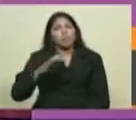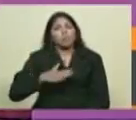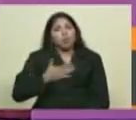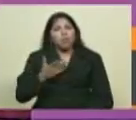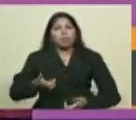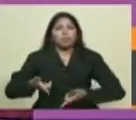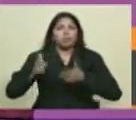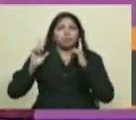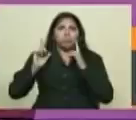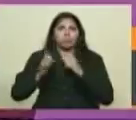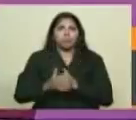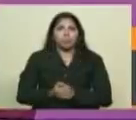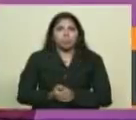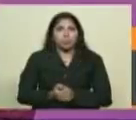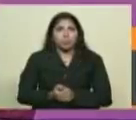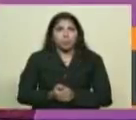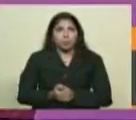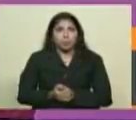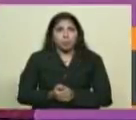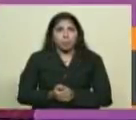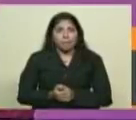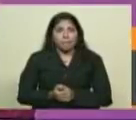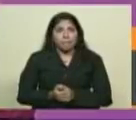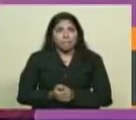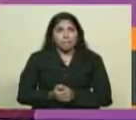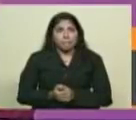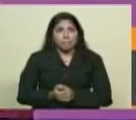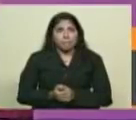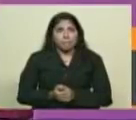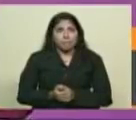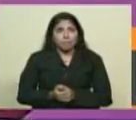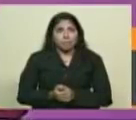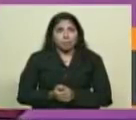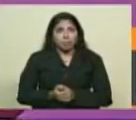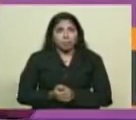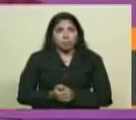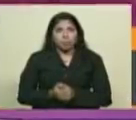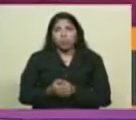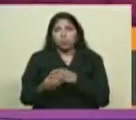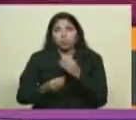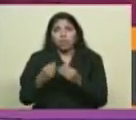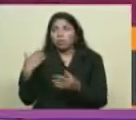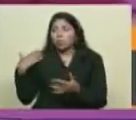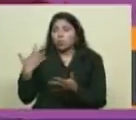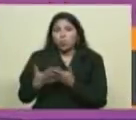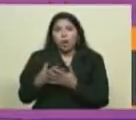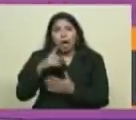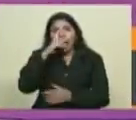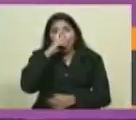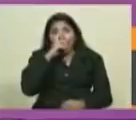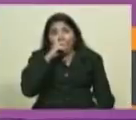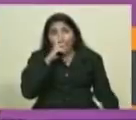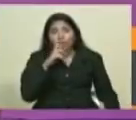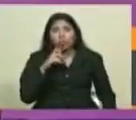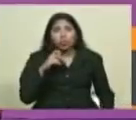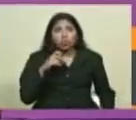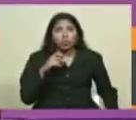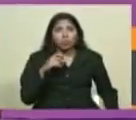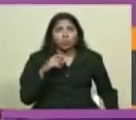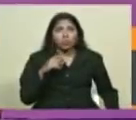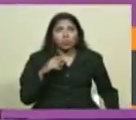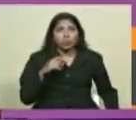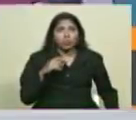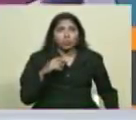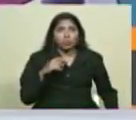igualdad y la vida de la mujer. Hay que ver todo lo que se ha hecho en estos años. Mi saludo especial a María León,